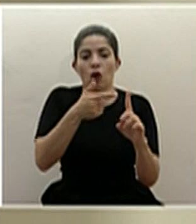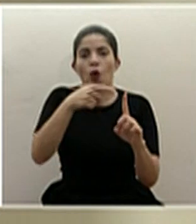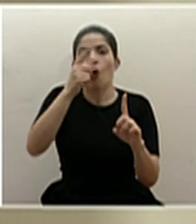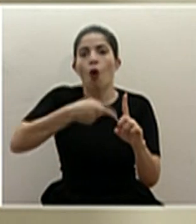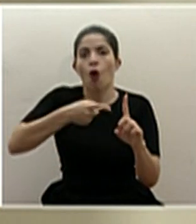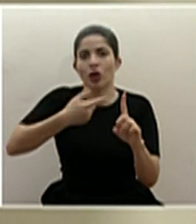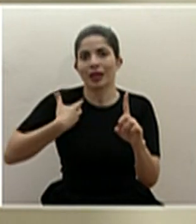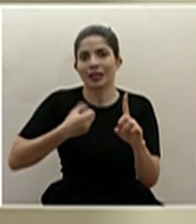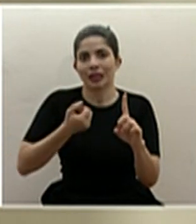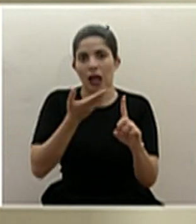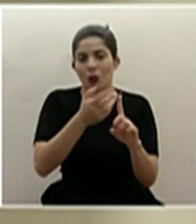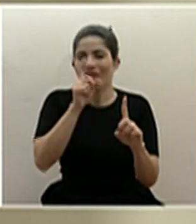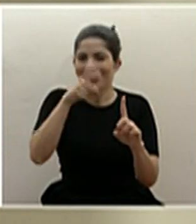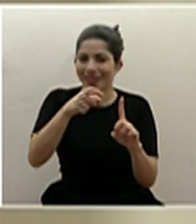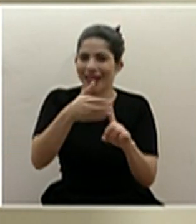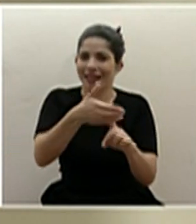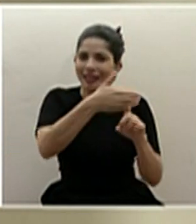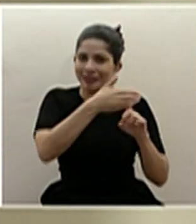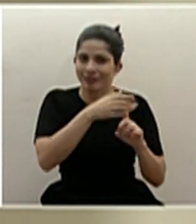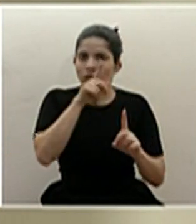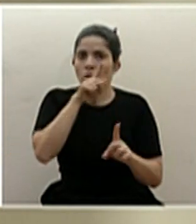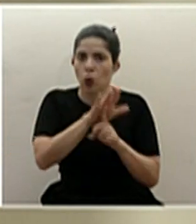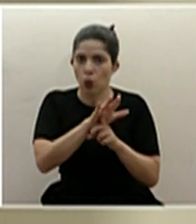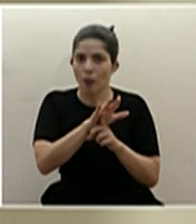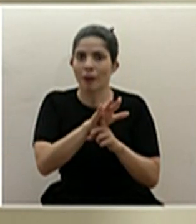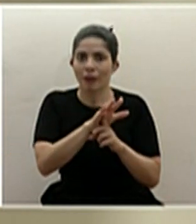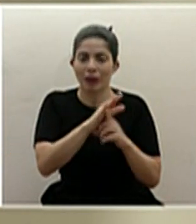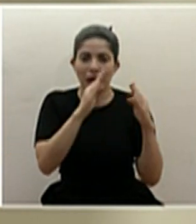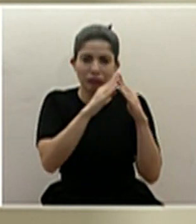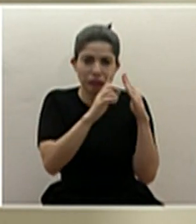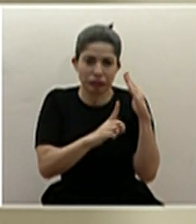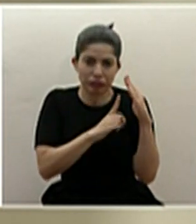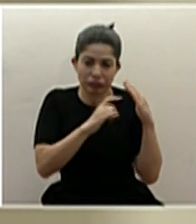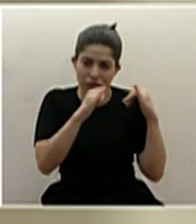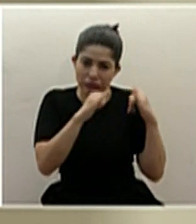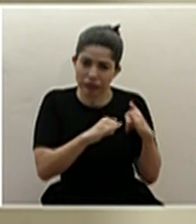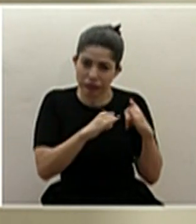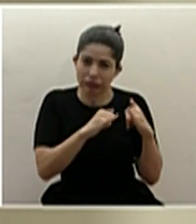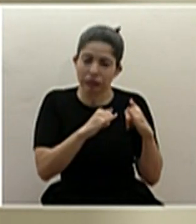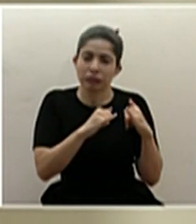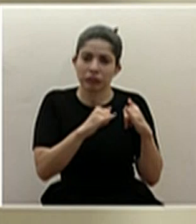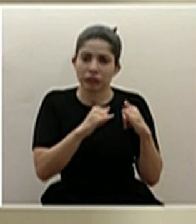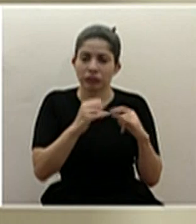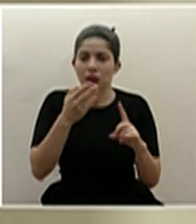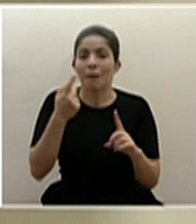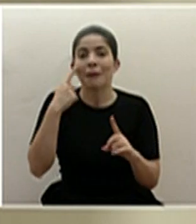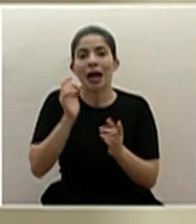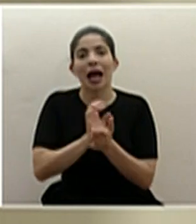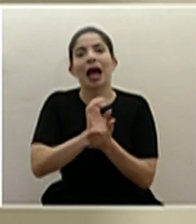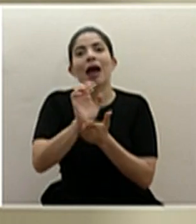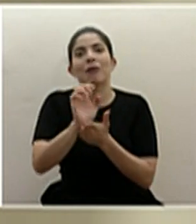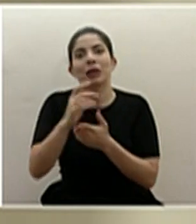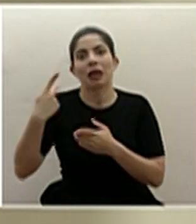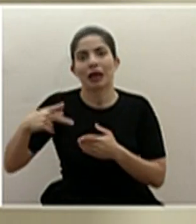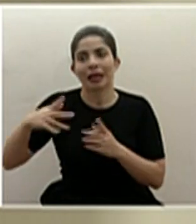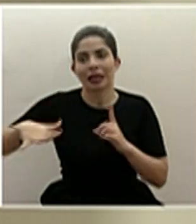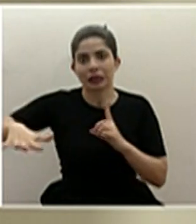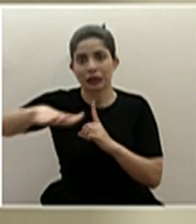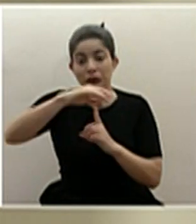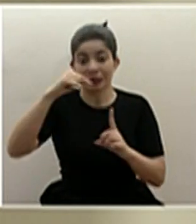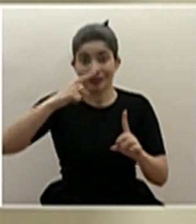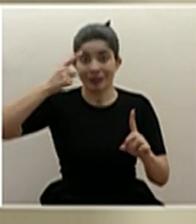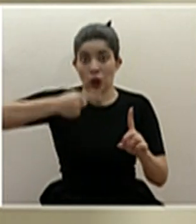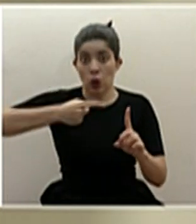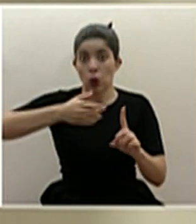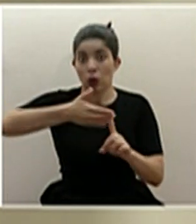el confinamiento, con el aislamiento o la cuarentena, para justamente evitar exposiciones mayores, y esta medida se mantiene.